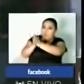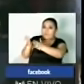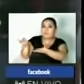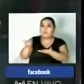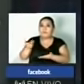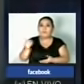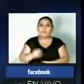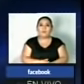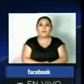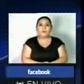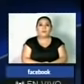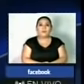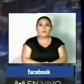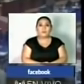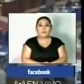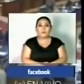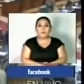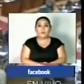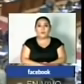Ejecutivo.